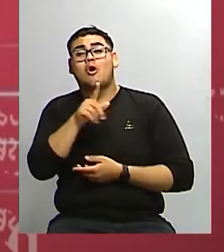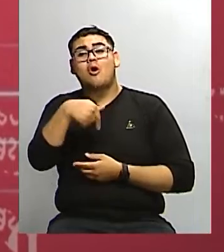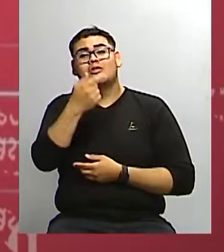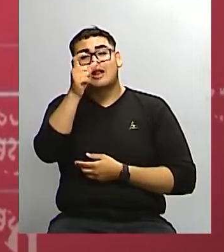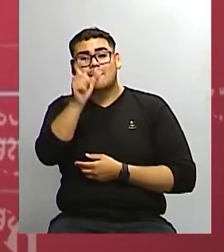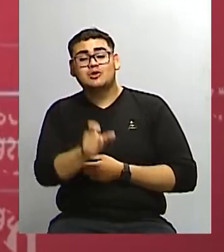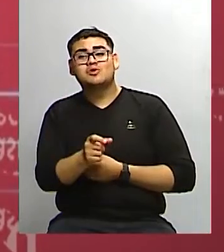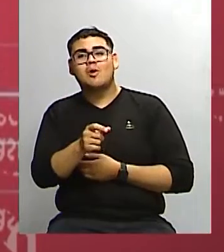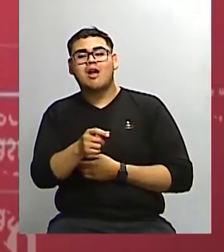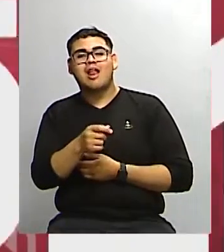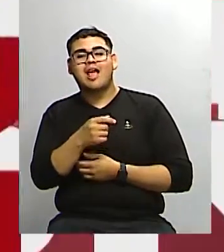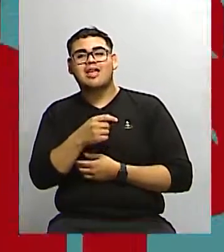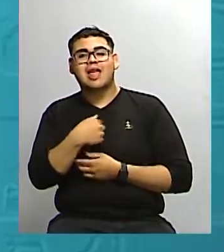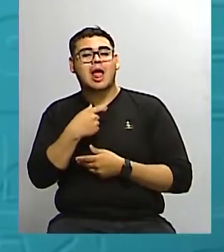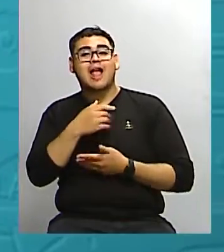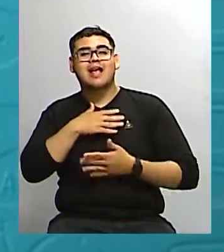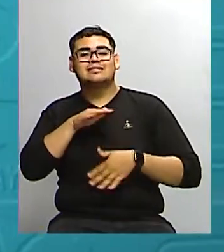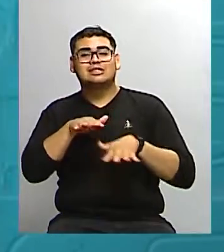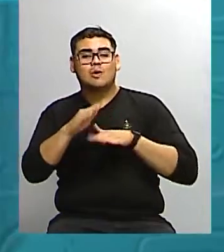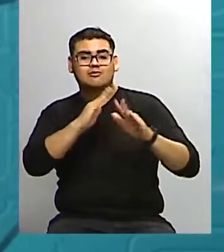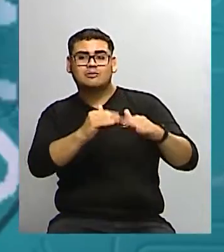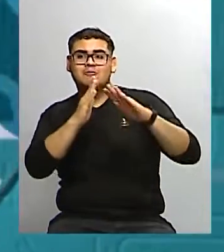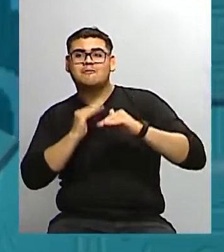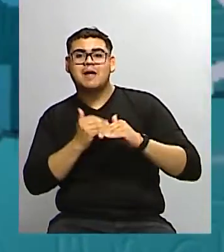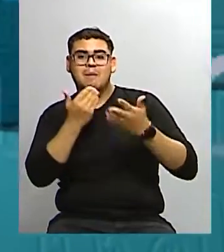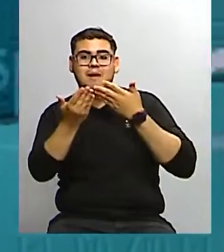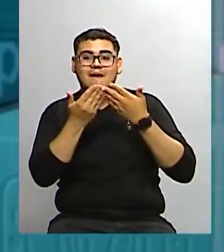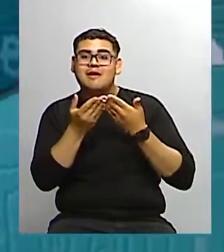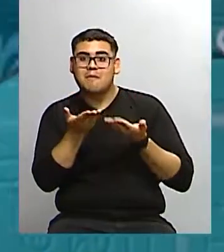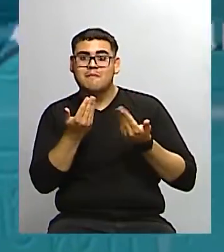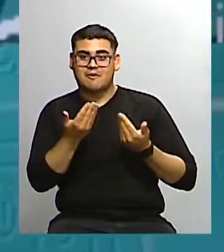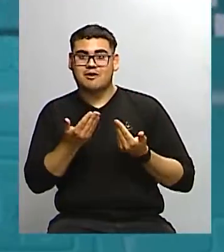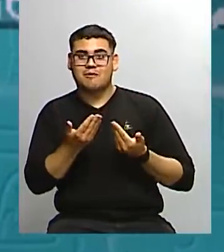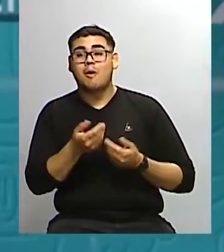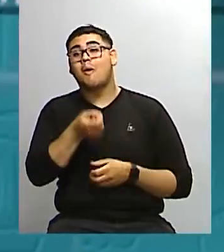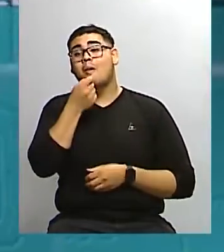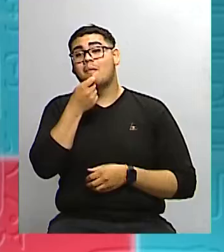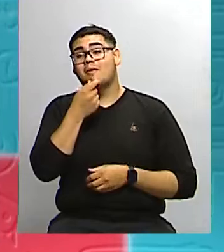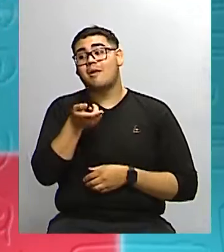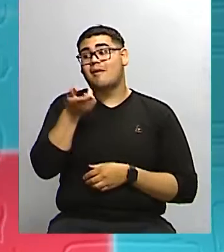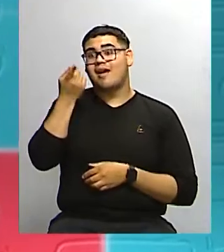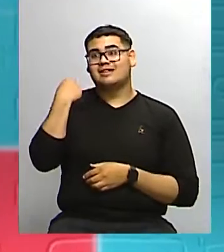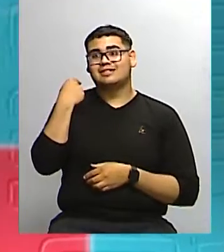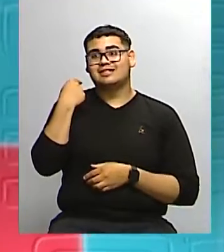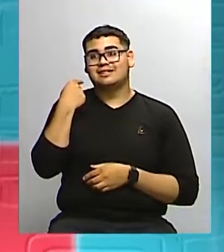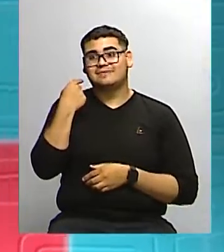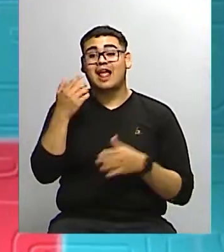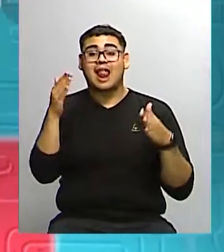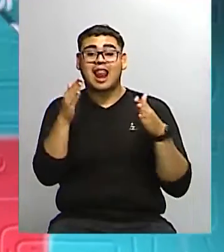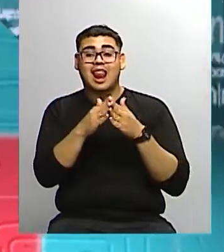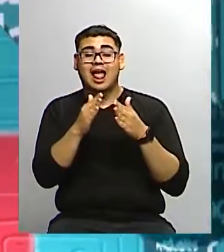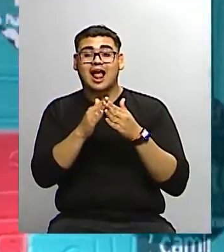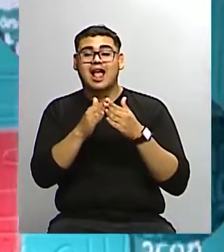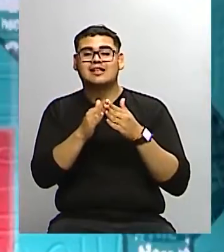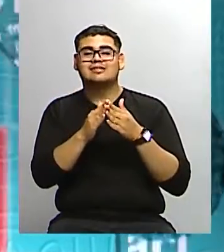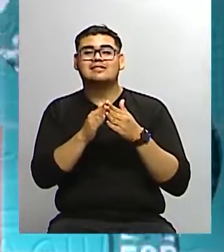que también uno lo está pasando. Claro. Entonces, se han generado, por ejemplo, ayer tuvimos una actividad muy, muy bonita en la Casa del Futuro de Godoy